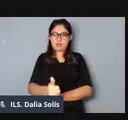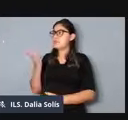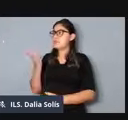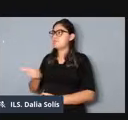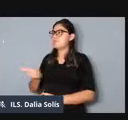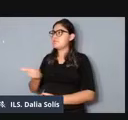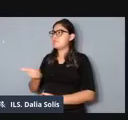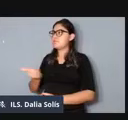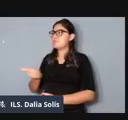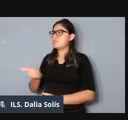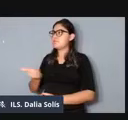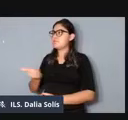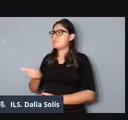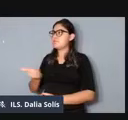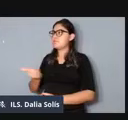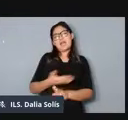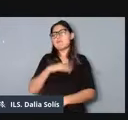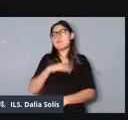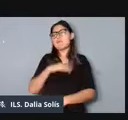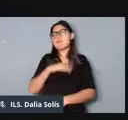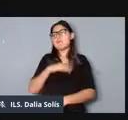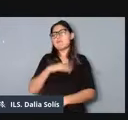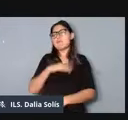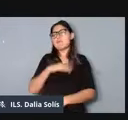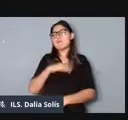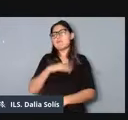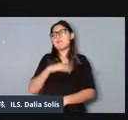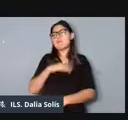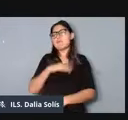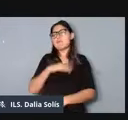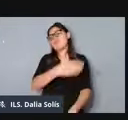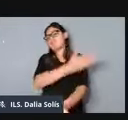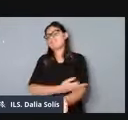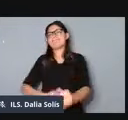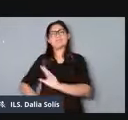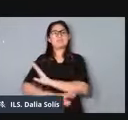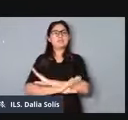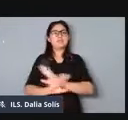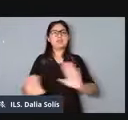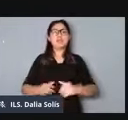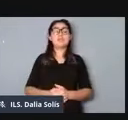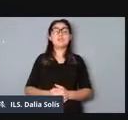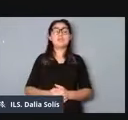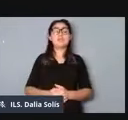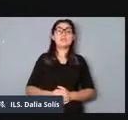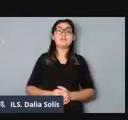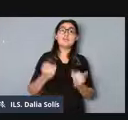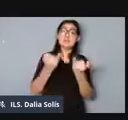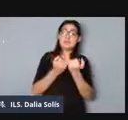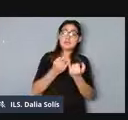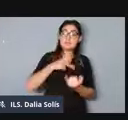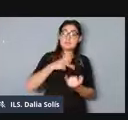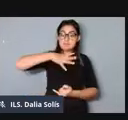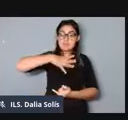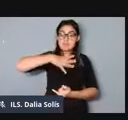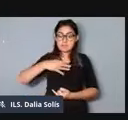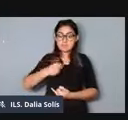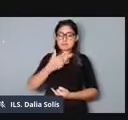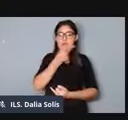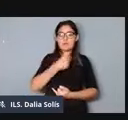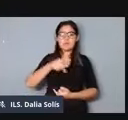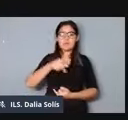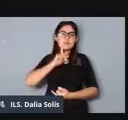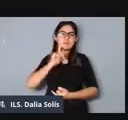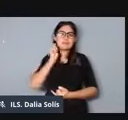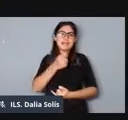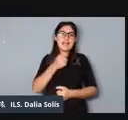dedicar los tiempos a las hijas y a los hijos que no se dedicaron, convivir con la esposa y el esposo que no se convivió, es decir,